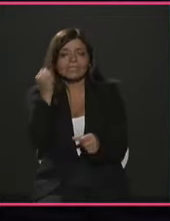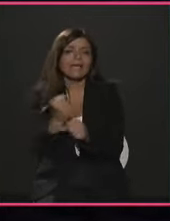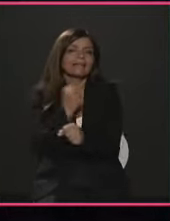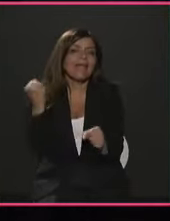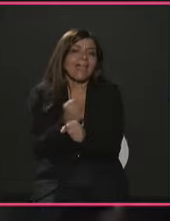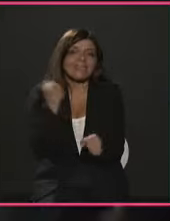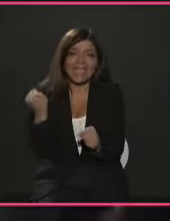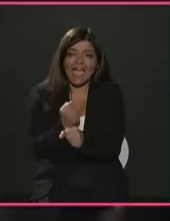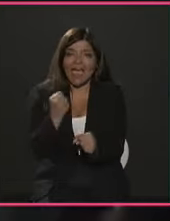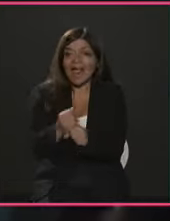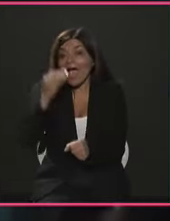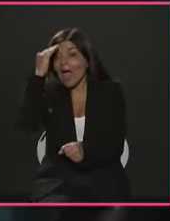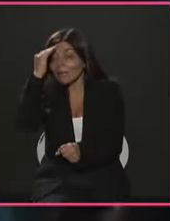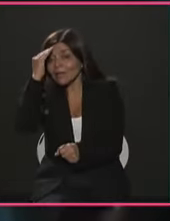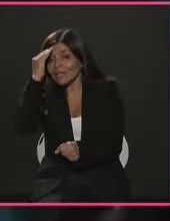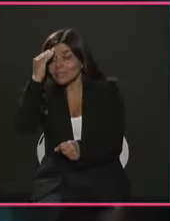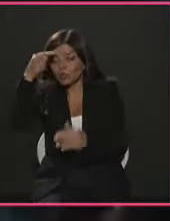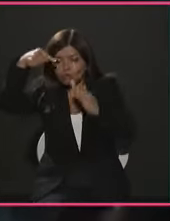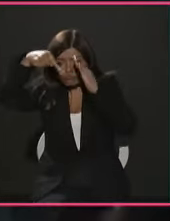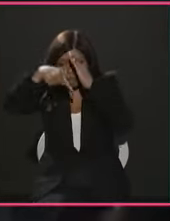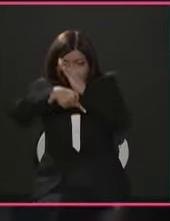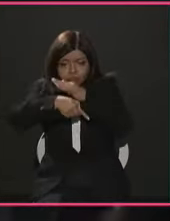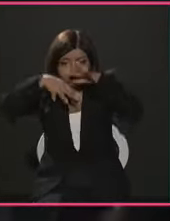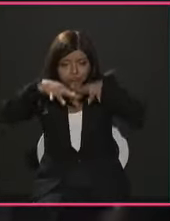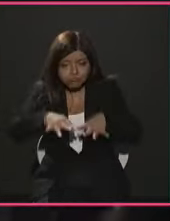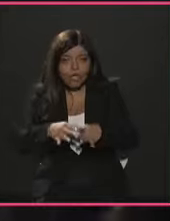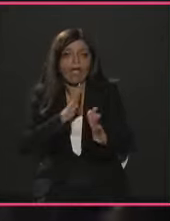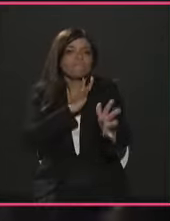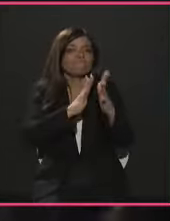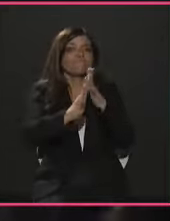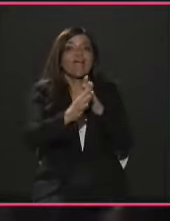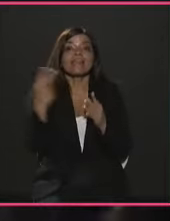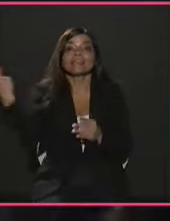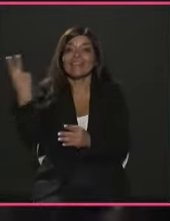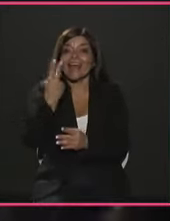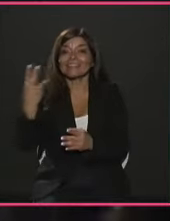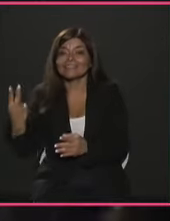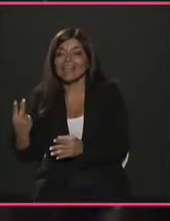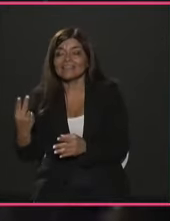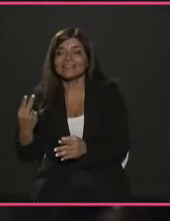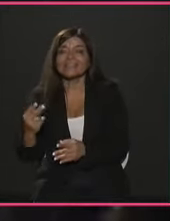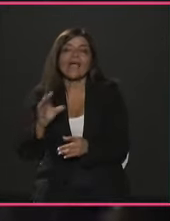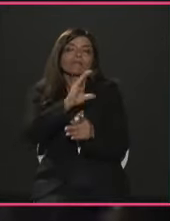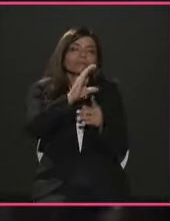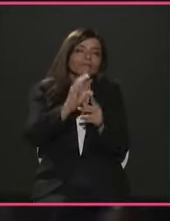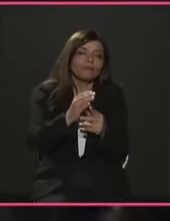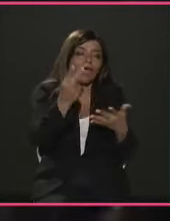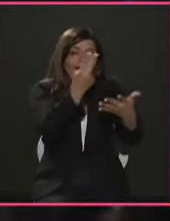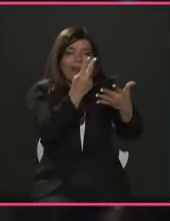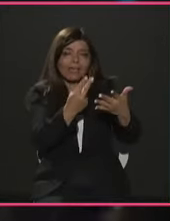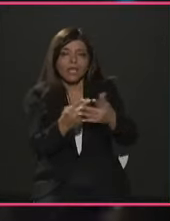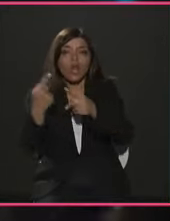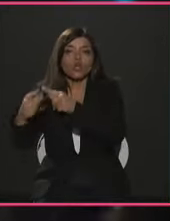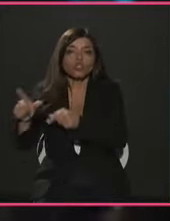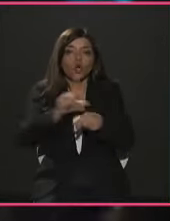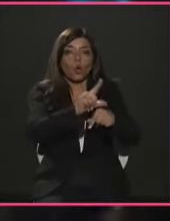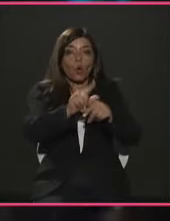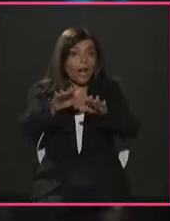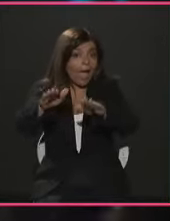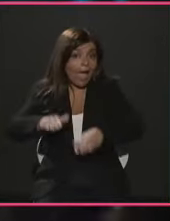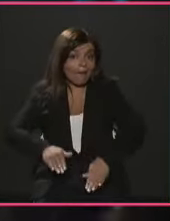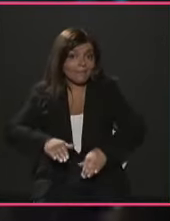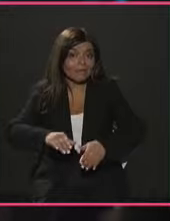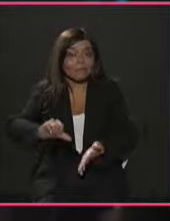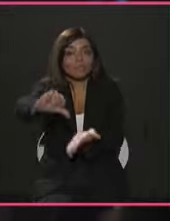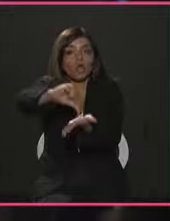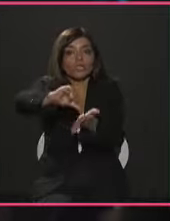talleres experiencias inmersivas etcétera ferias ísticas expol literarias que se están realizando en otros puntos aquí mismo del